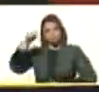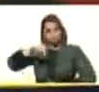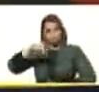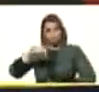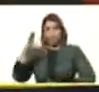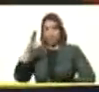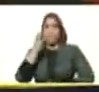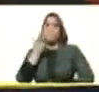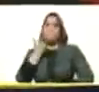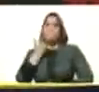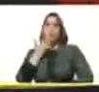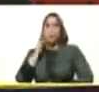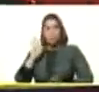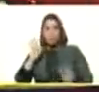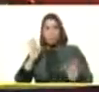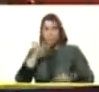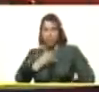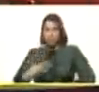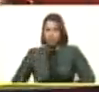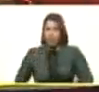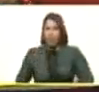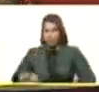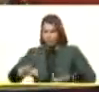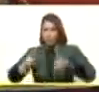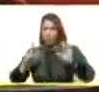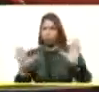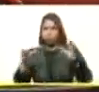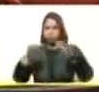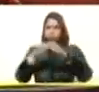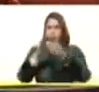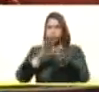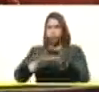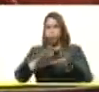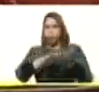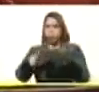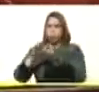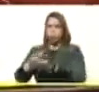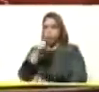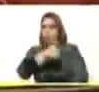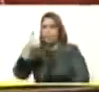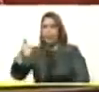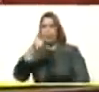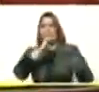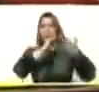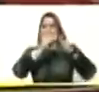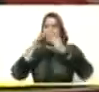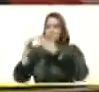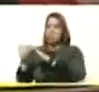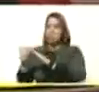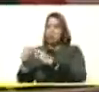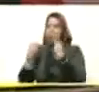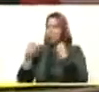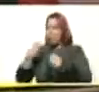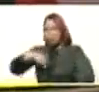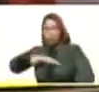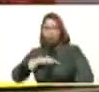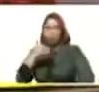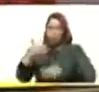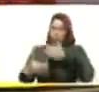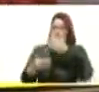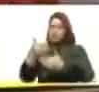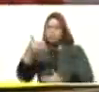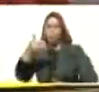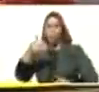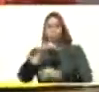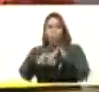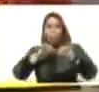por ejemplo, mi comandante, activado la Brigada de las Soluciones en cada comunidad. ¿Y cómo hemos avanzado los